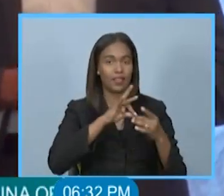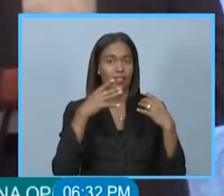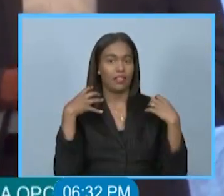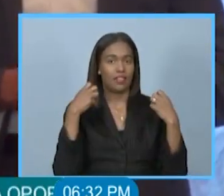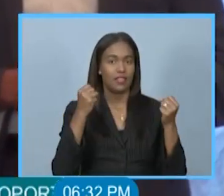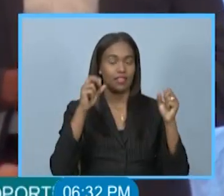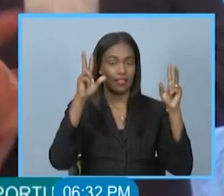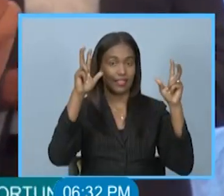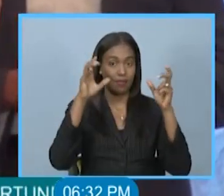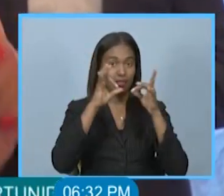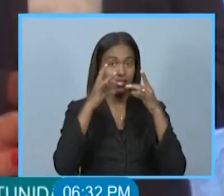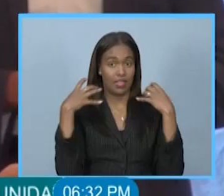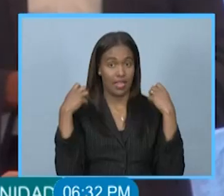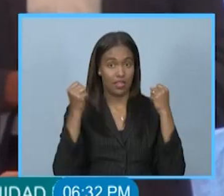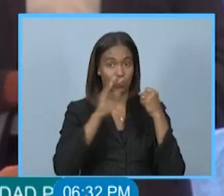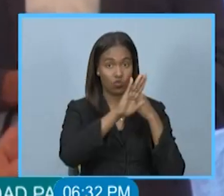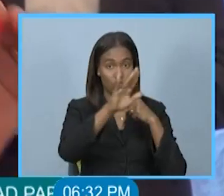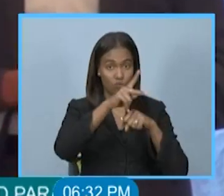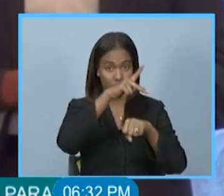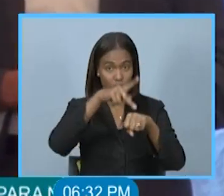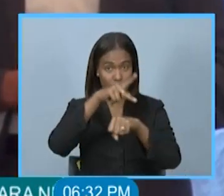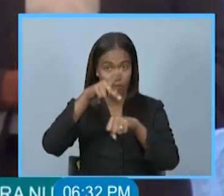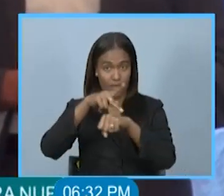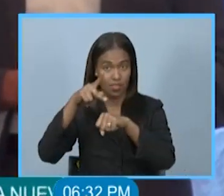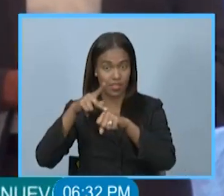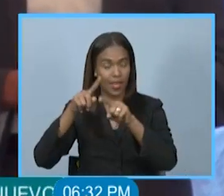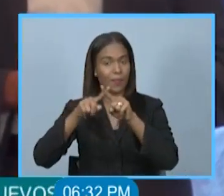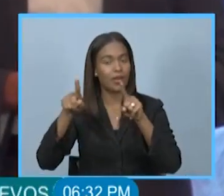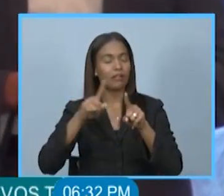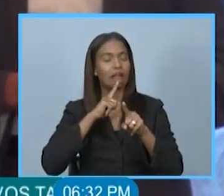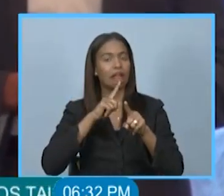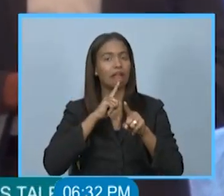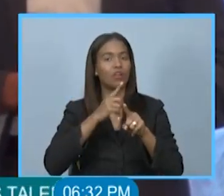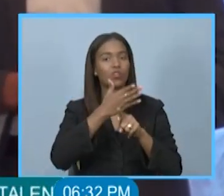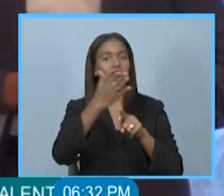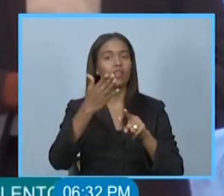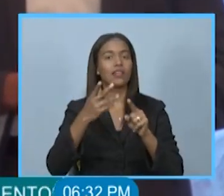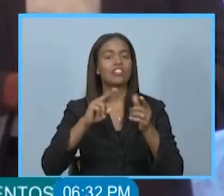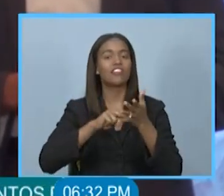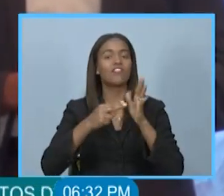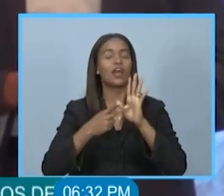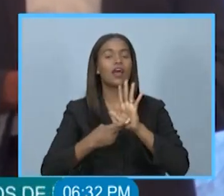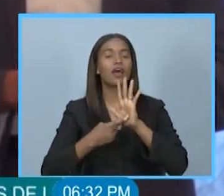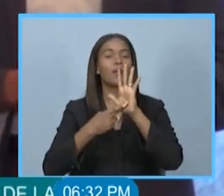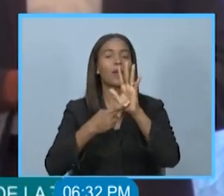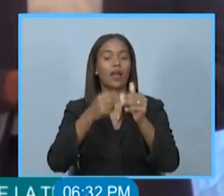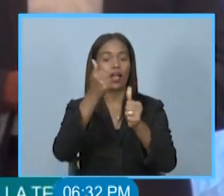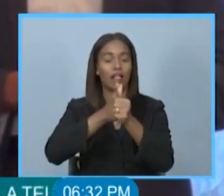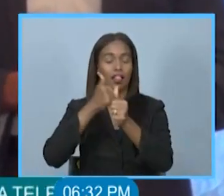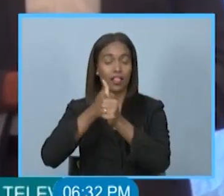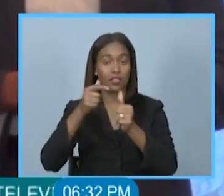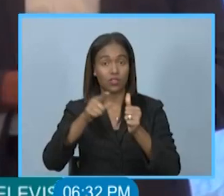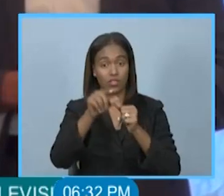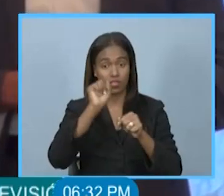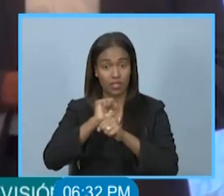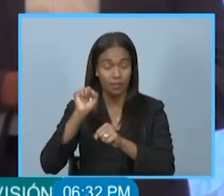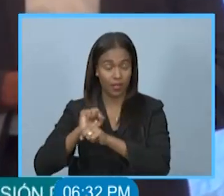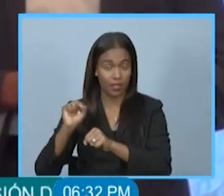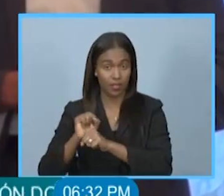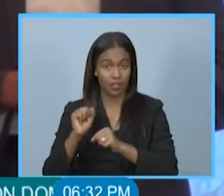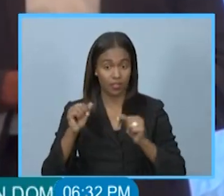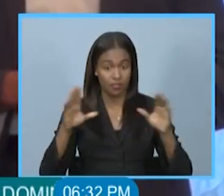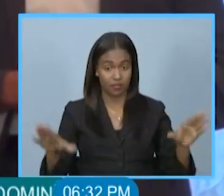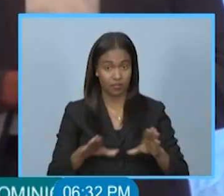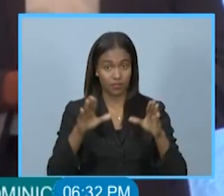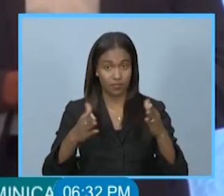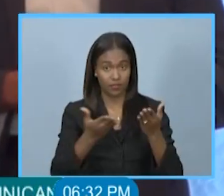en temas de salud en sus provincias pero realmente ustedes representan con cada una de las obras y cada uno de los